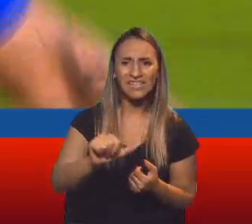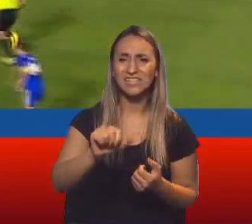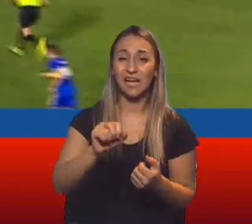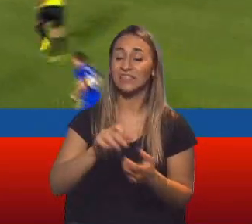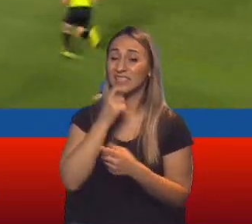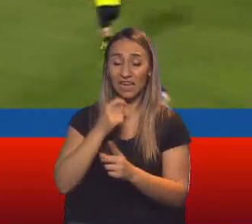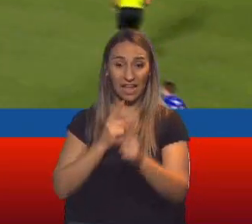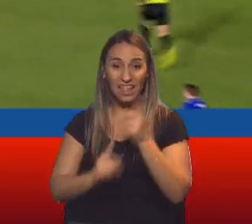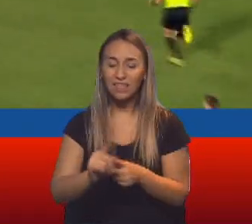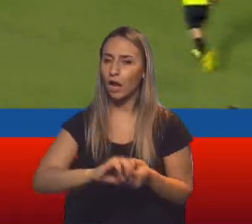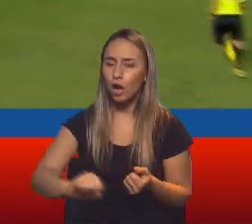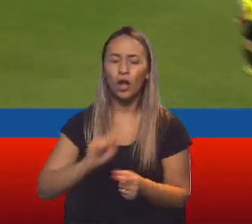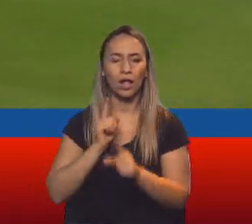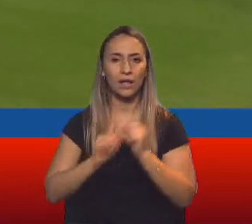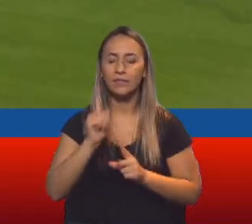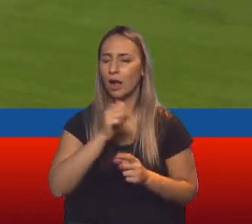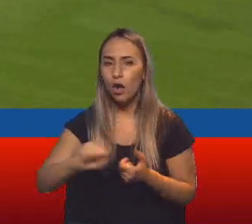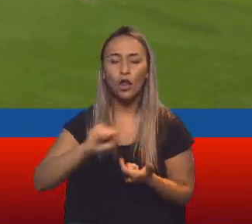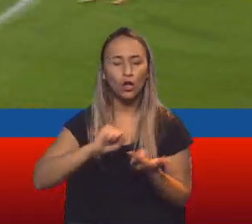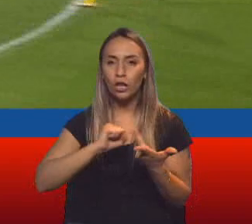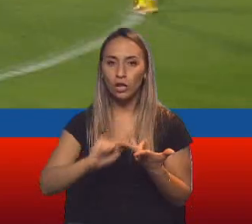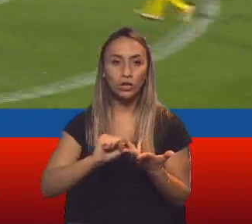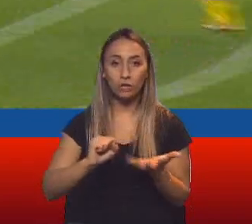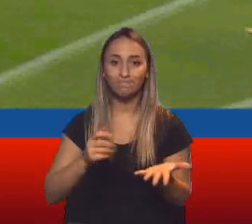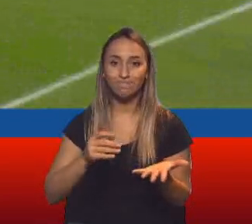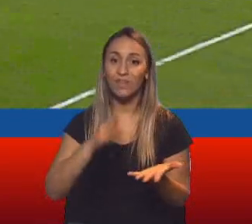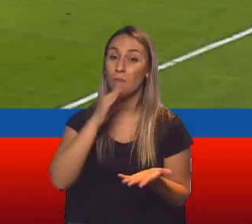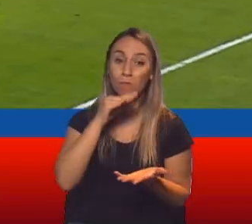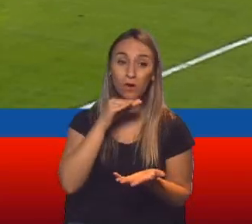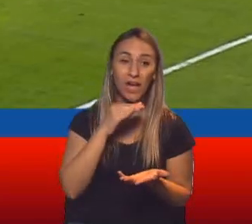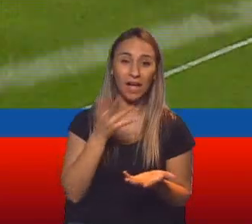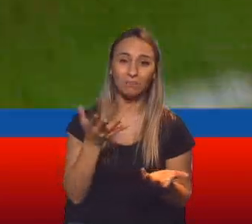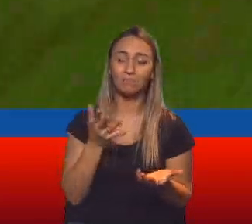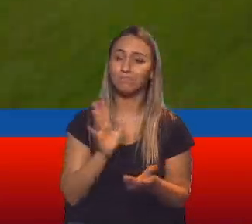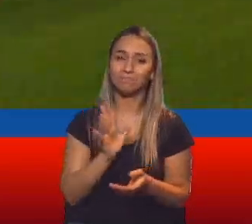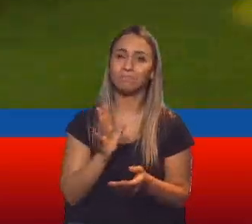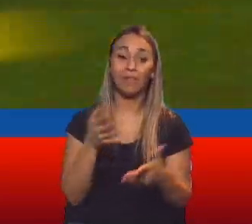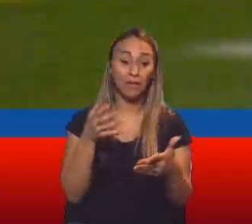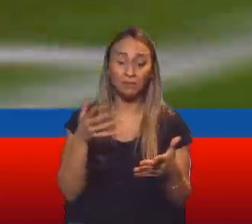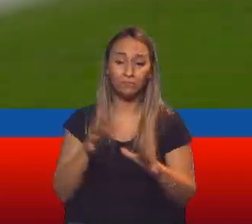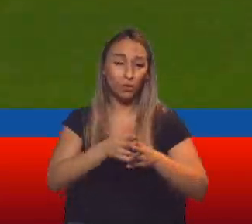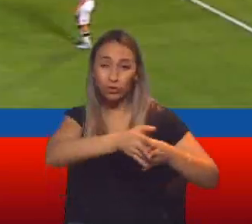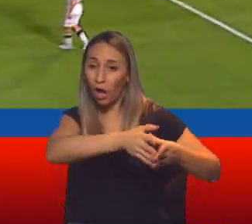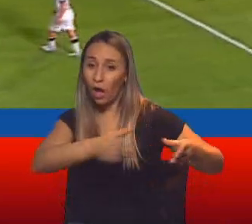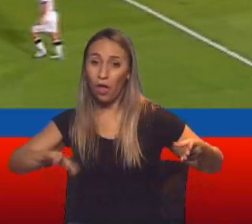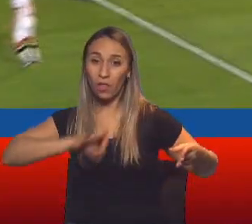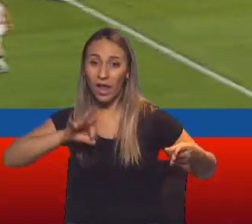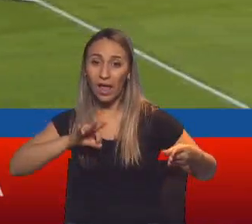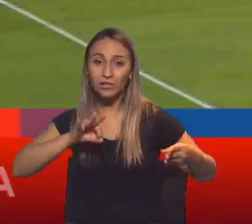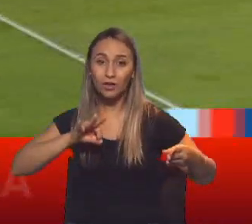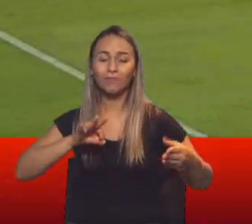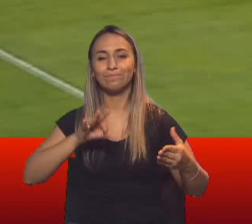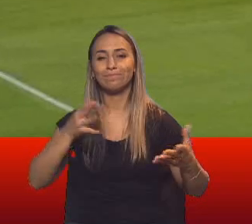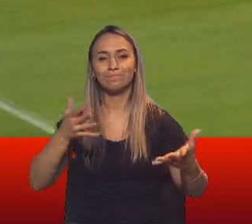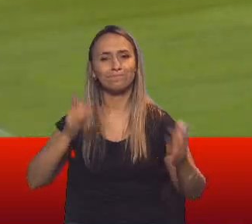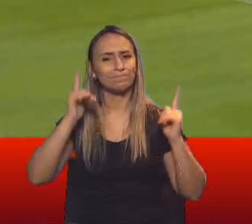un gol. Lo cierto es que Boca le regaló un fin de año con todos los honores a sus